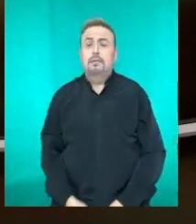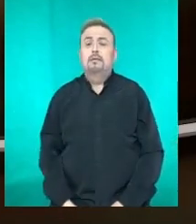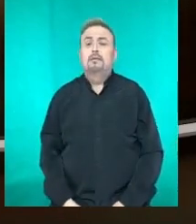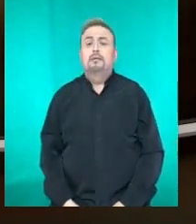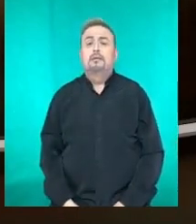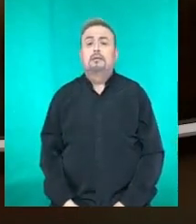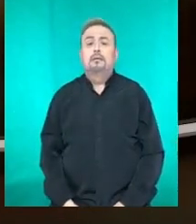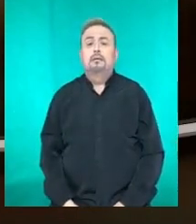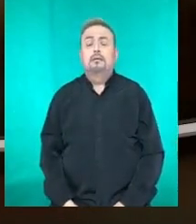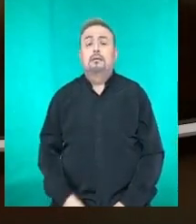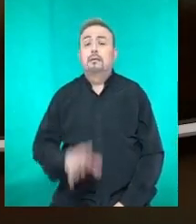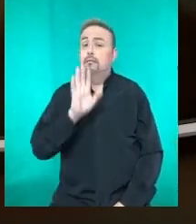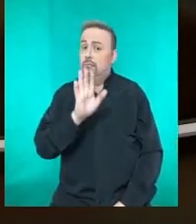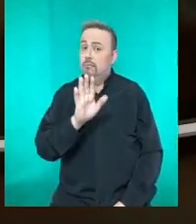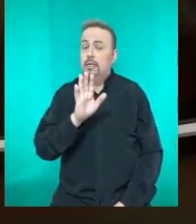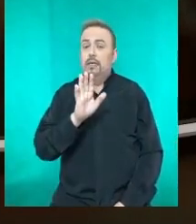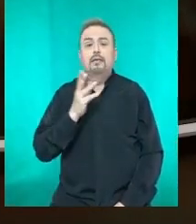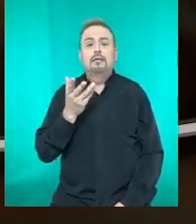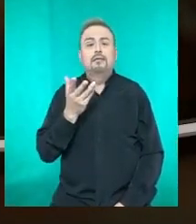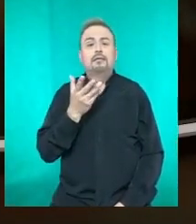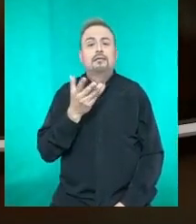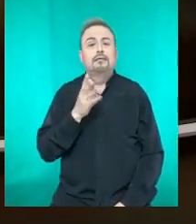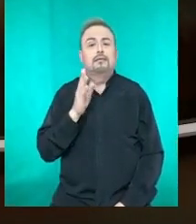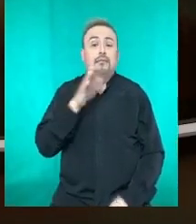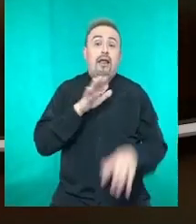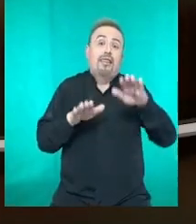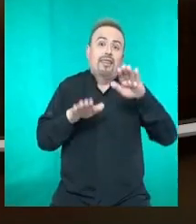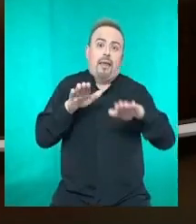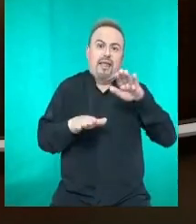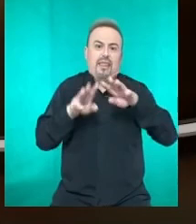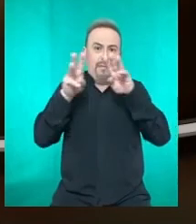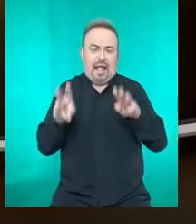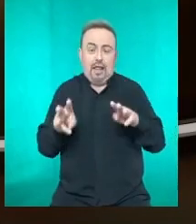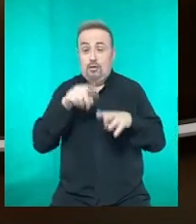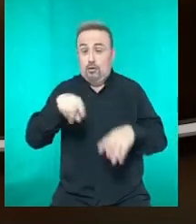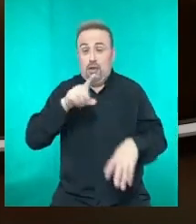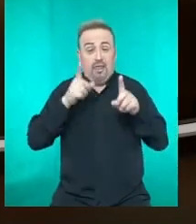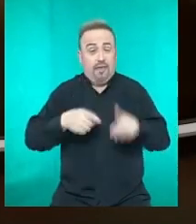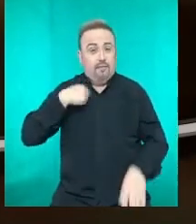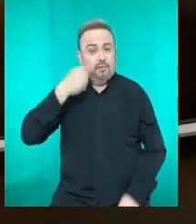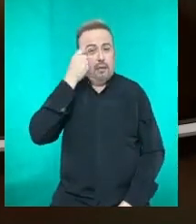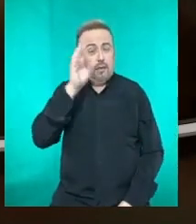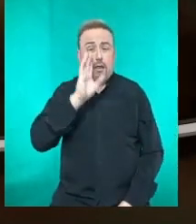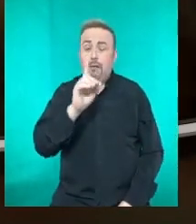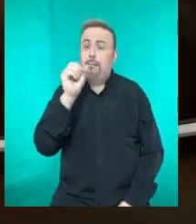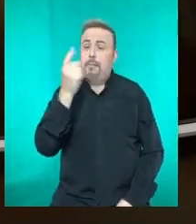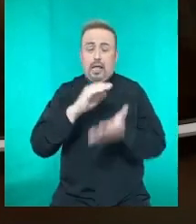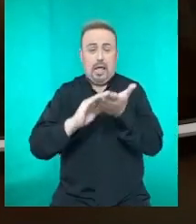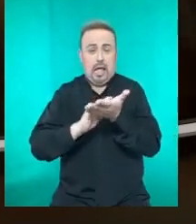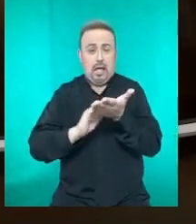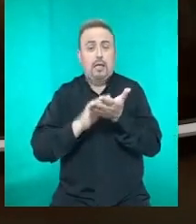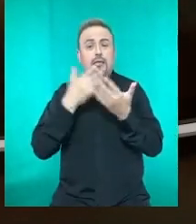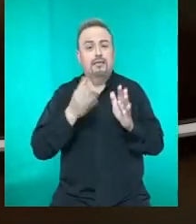Aquí juega un poco en vista el mercado también. Lo primero hay que tener en cuenta el mercado. Por ejemplo, el primer caso que